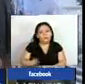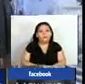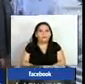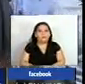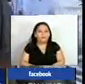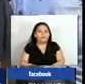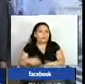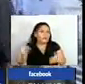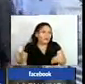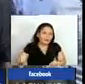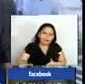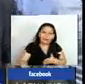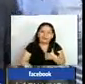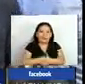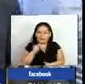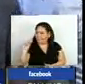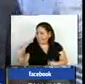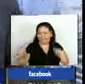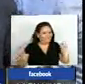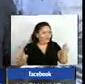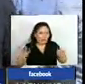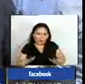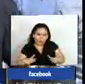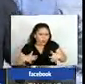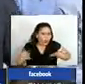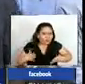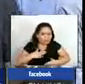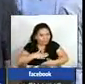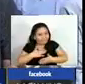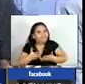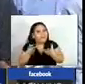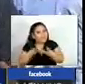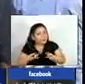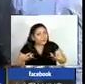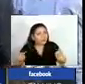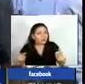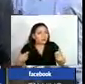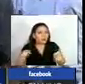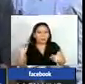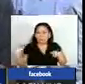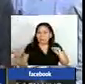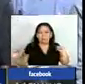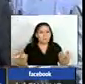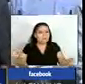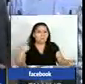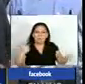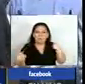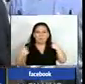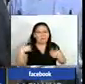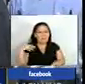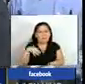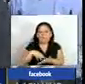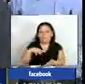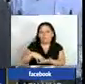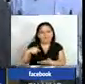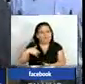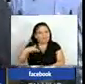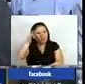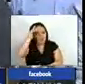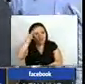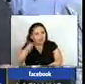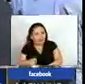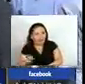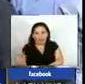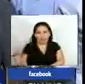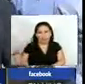no tienen voluntad política de resolver este problema. Y realmente que les importe el pueblo no creo, ¿me entienden? Porque ahí andan,